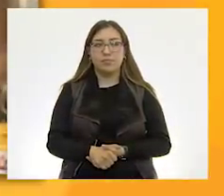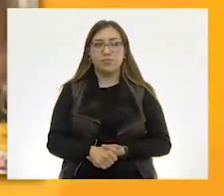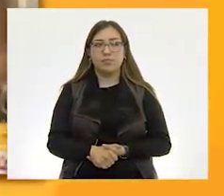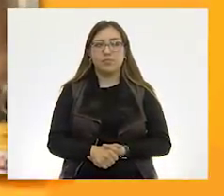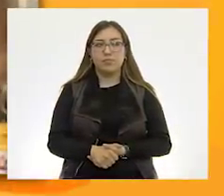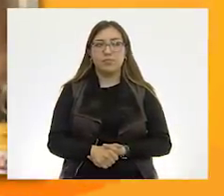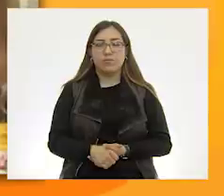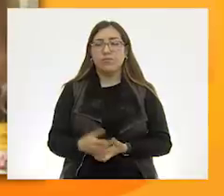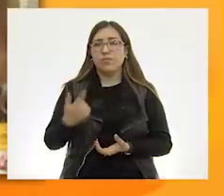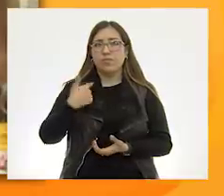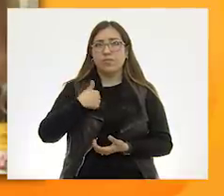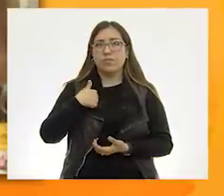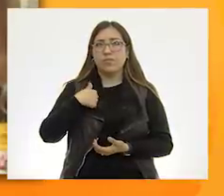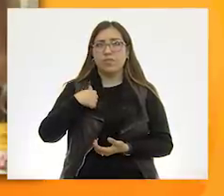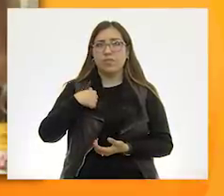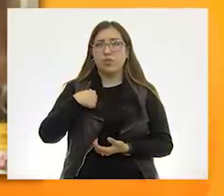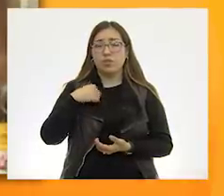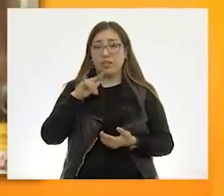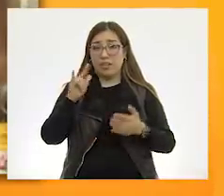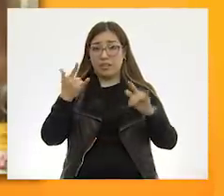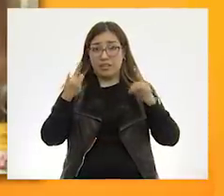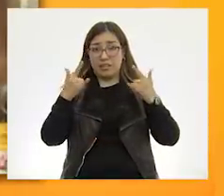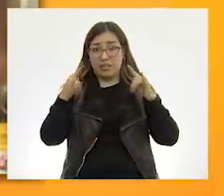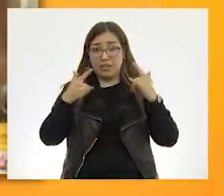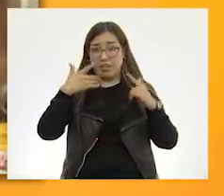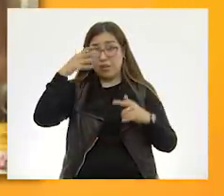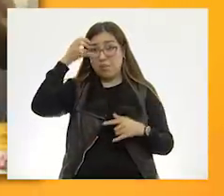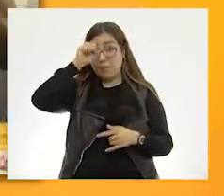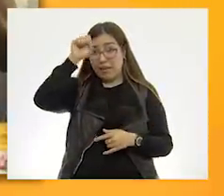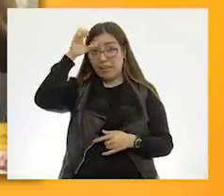Payaso Plim Plim. ¿Vas a hacer un títere de payaso Plim Plim? Sí, eso.